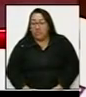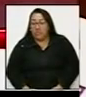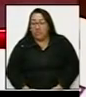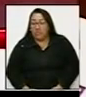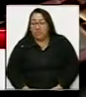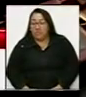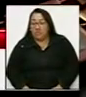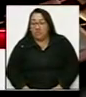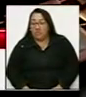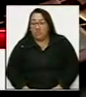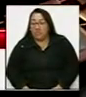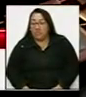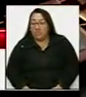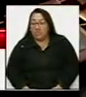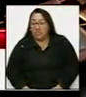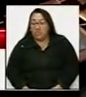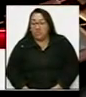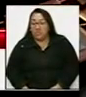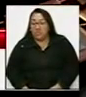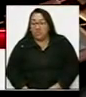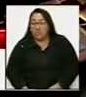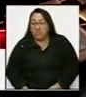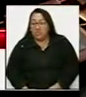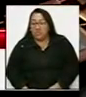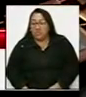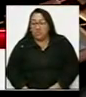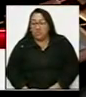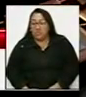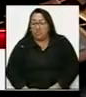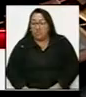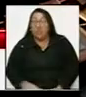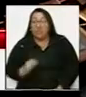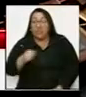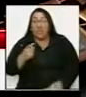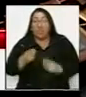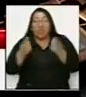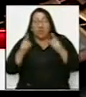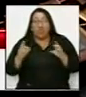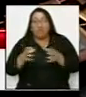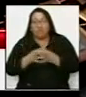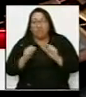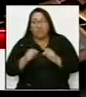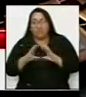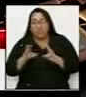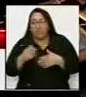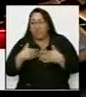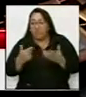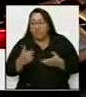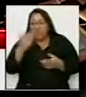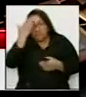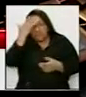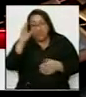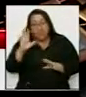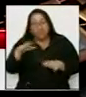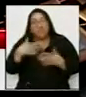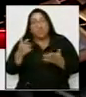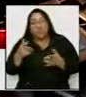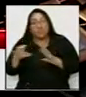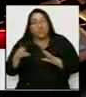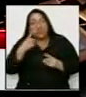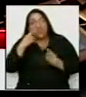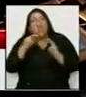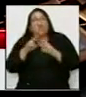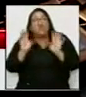congresista Lescano. ¿Para que termine, congresista Armando? Sí, me parece que hay una rectificación, claro, uno no puede especular, podrían, habrían,